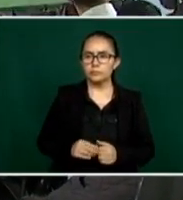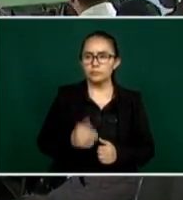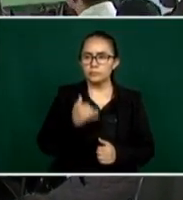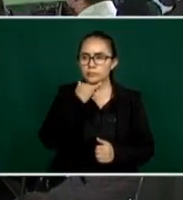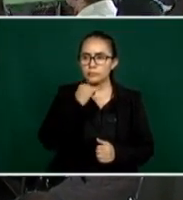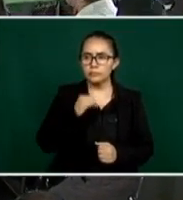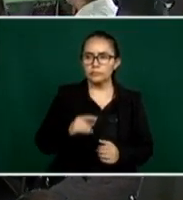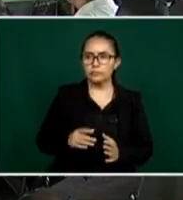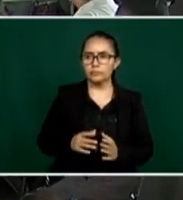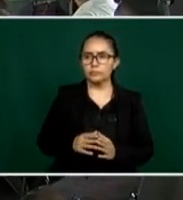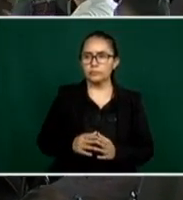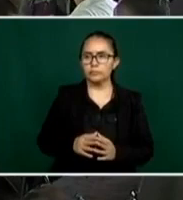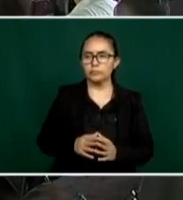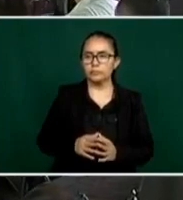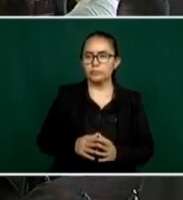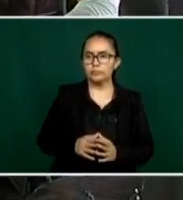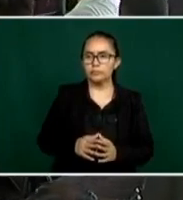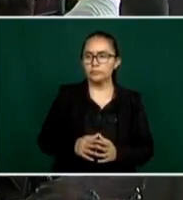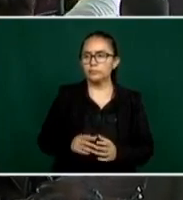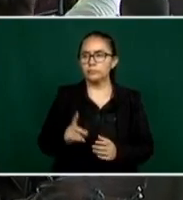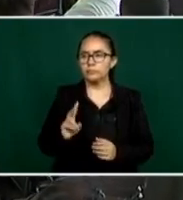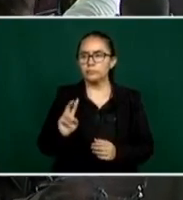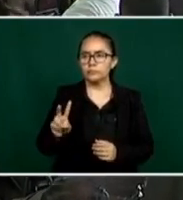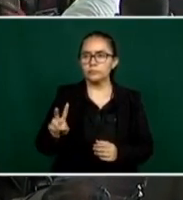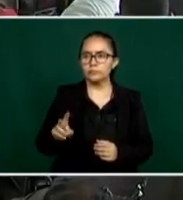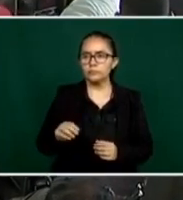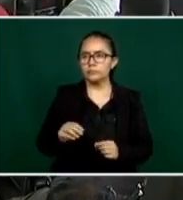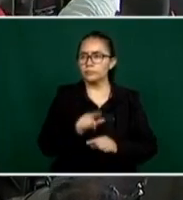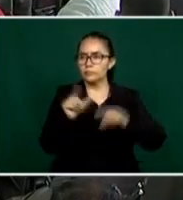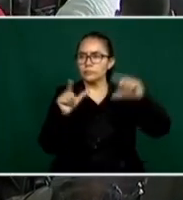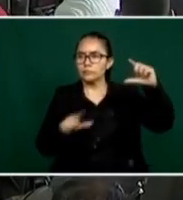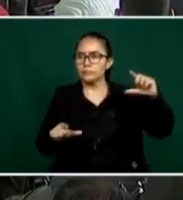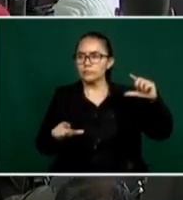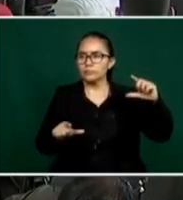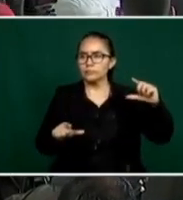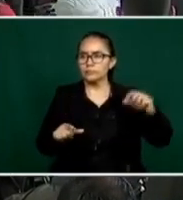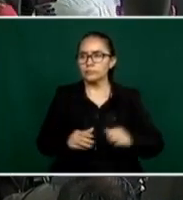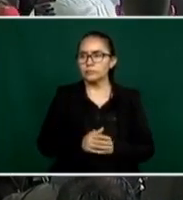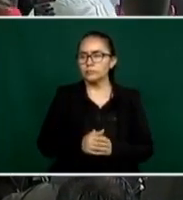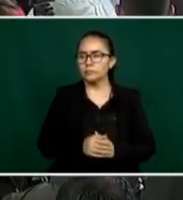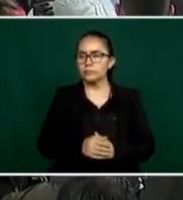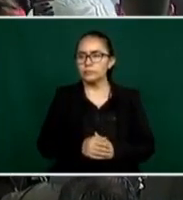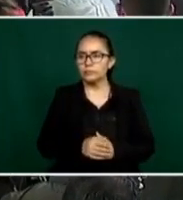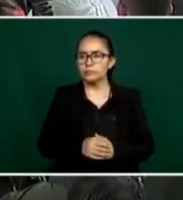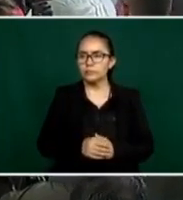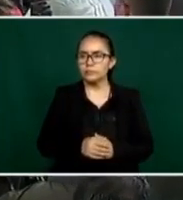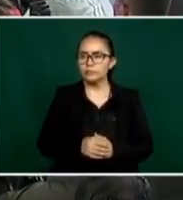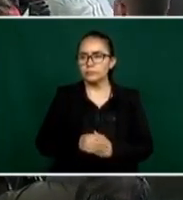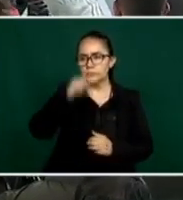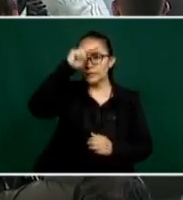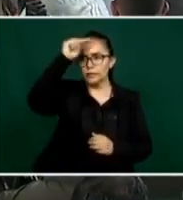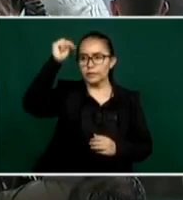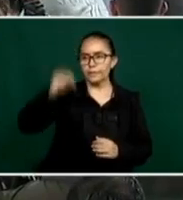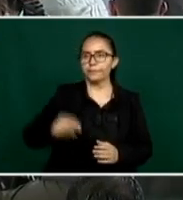tú de Radio Centro Nacional. Nacional. Nayarit.